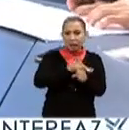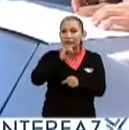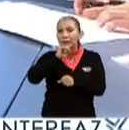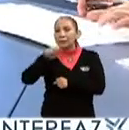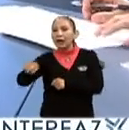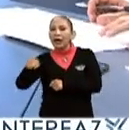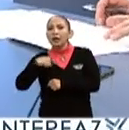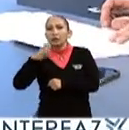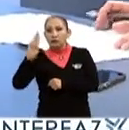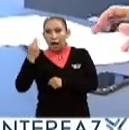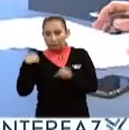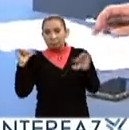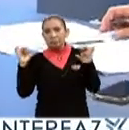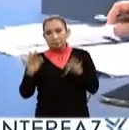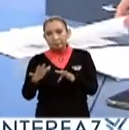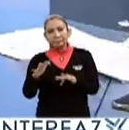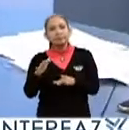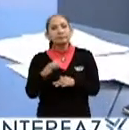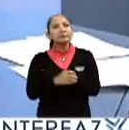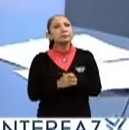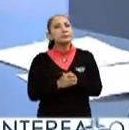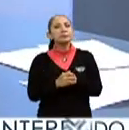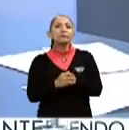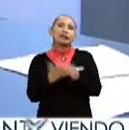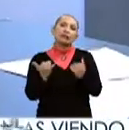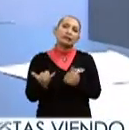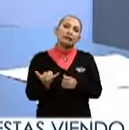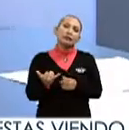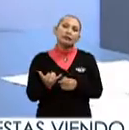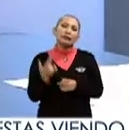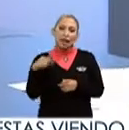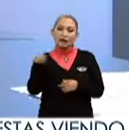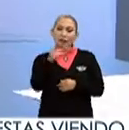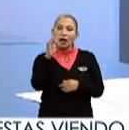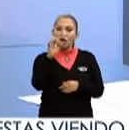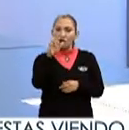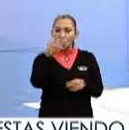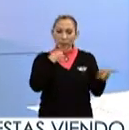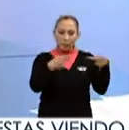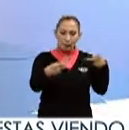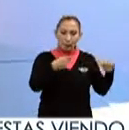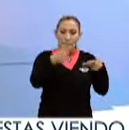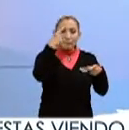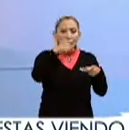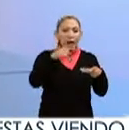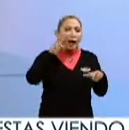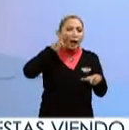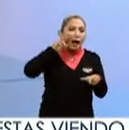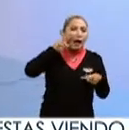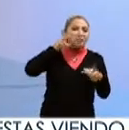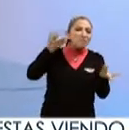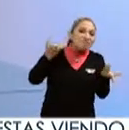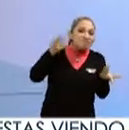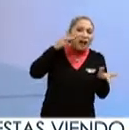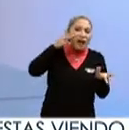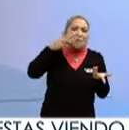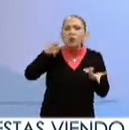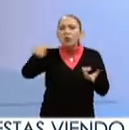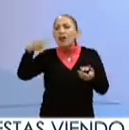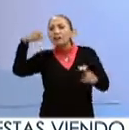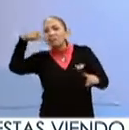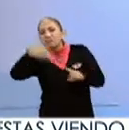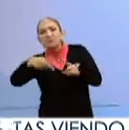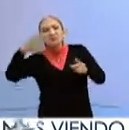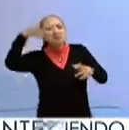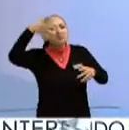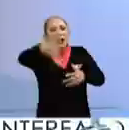de la UNAM. Este foro lo organizamos en realidad para ver ¿cuáles son las perspectivas